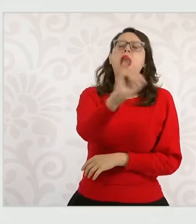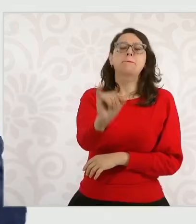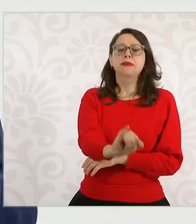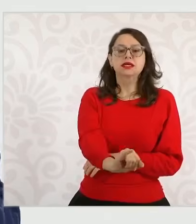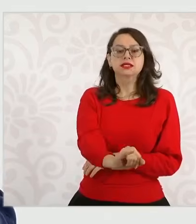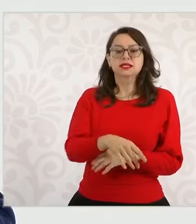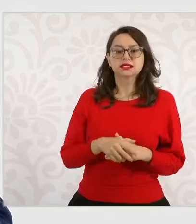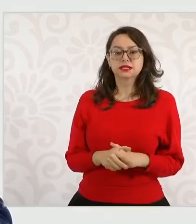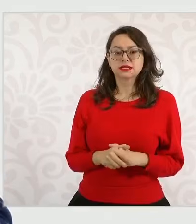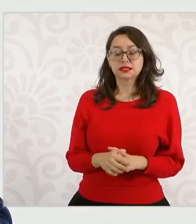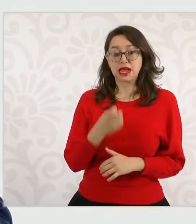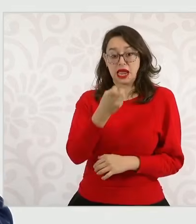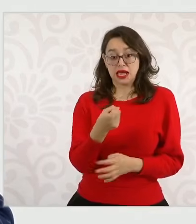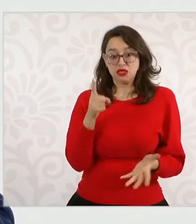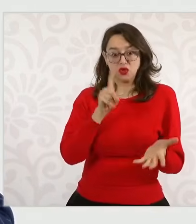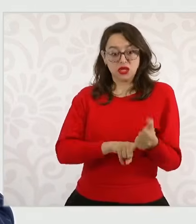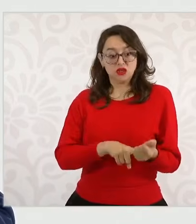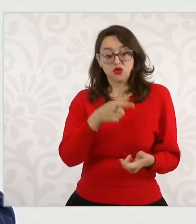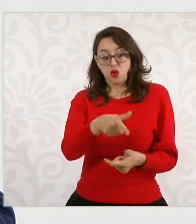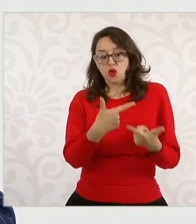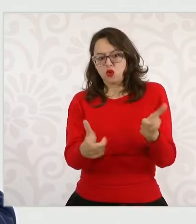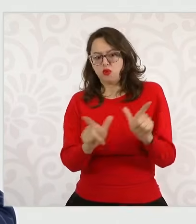una pugna interna.